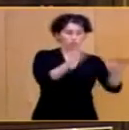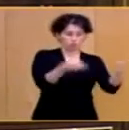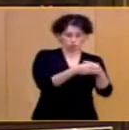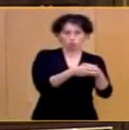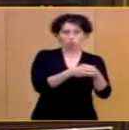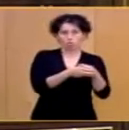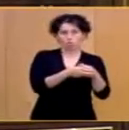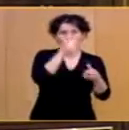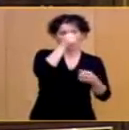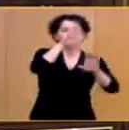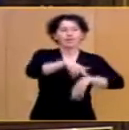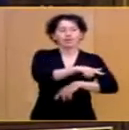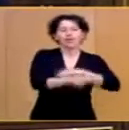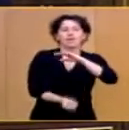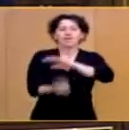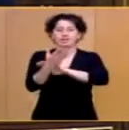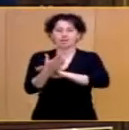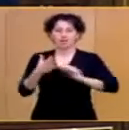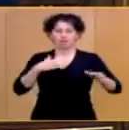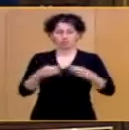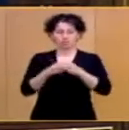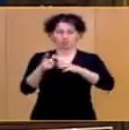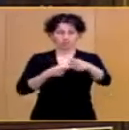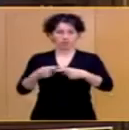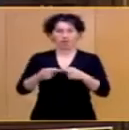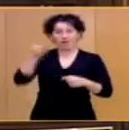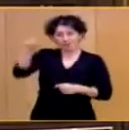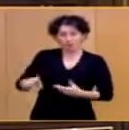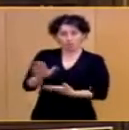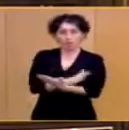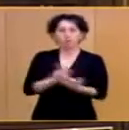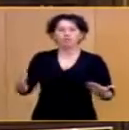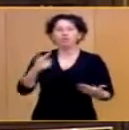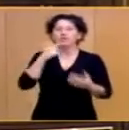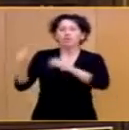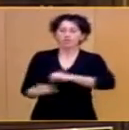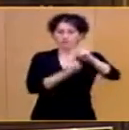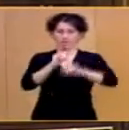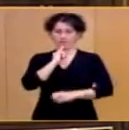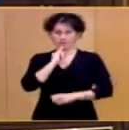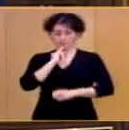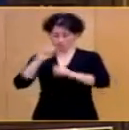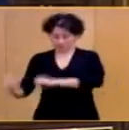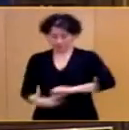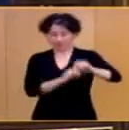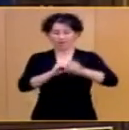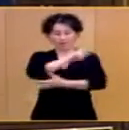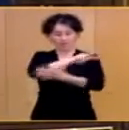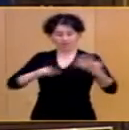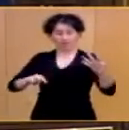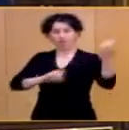nacionalista galego. Un poeta que siempre tuvo claro que defender el idioma, defender a Galicia, defender la justicia